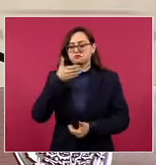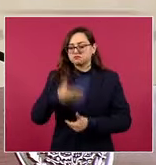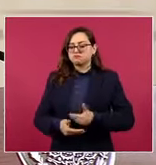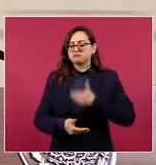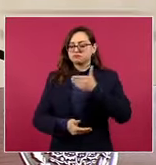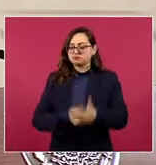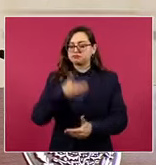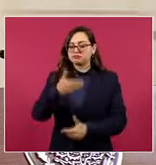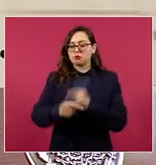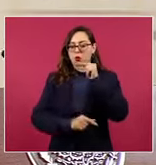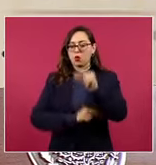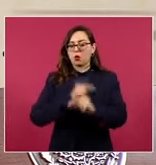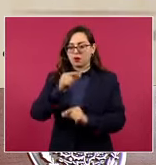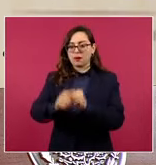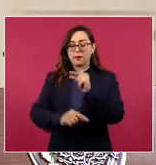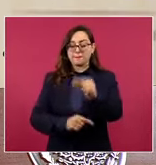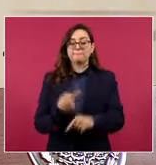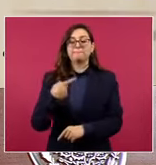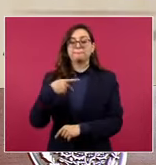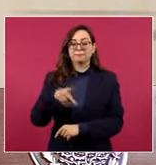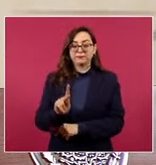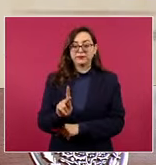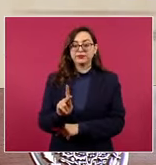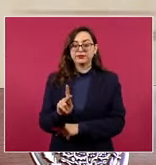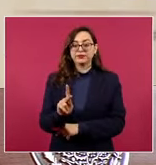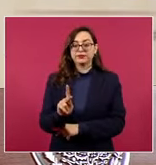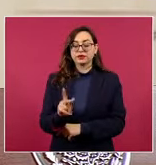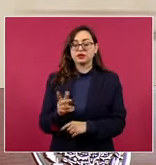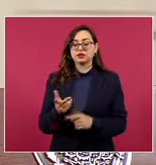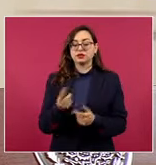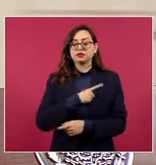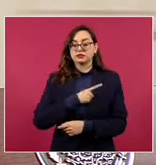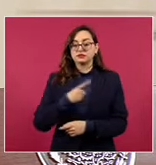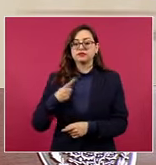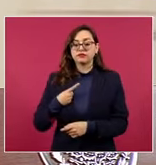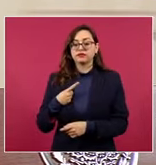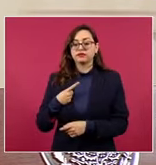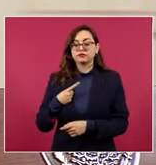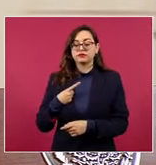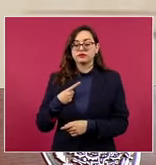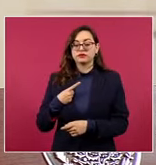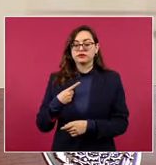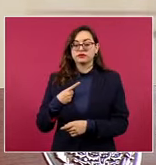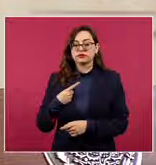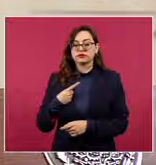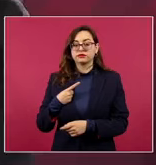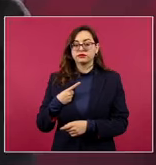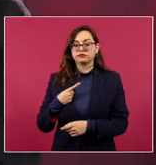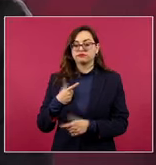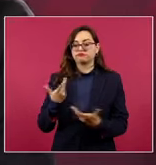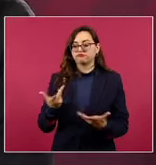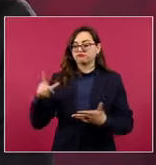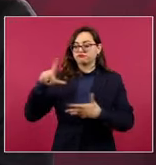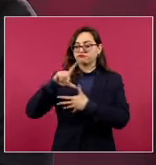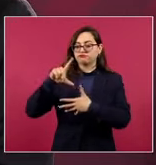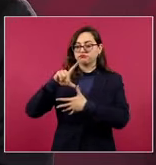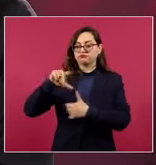pero ya no darle la espalda a América Latina y al